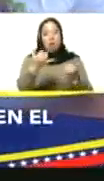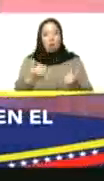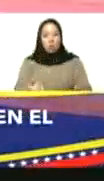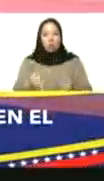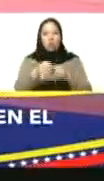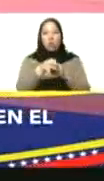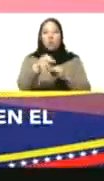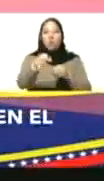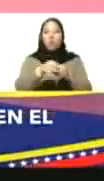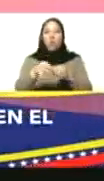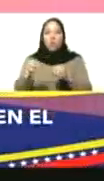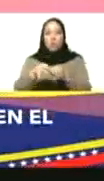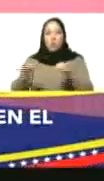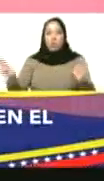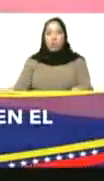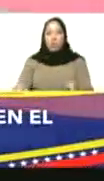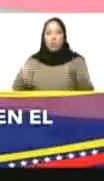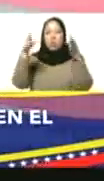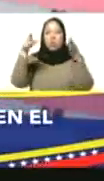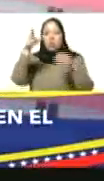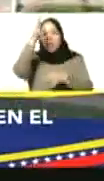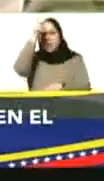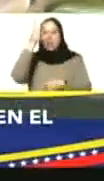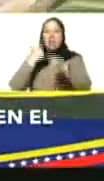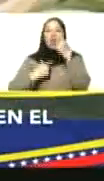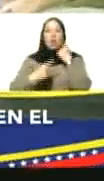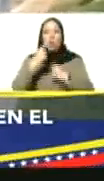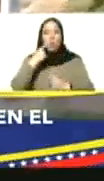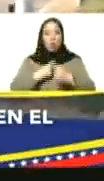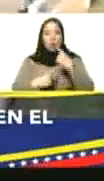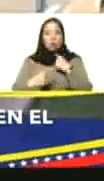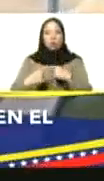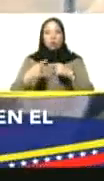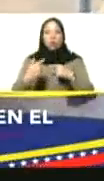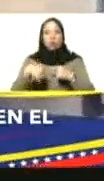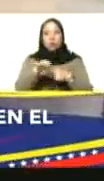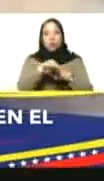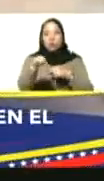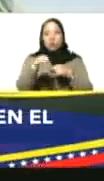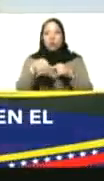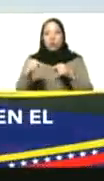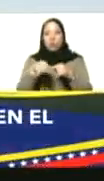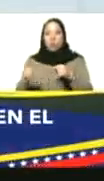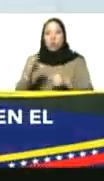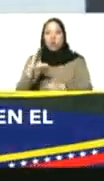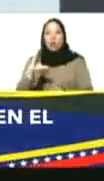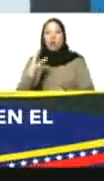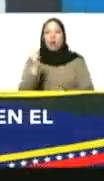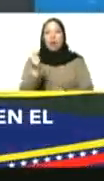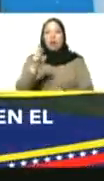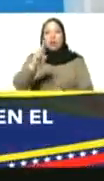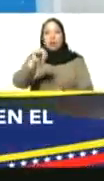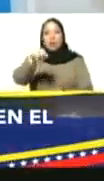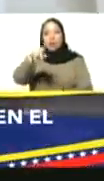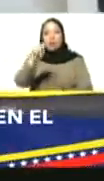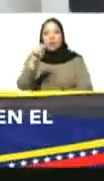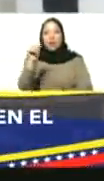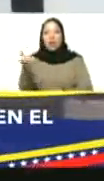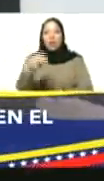el urbanismo Cayena de Colores, ubicada en el sector Las Canarias de Yaritagua, municipio Peña